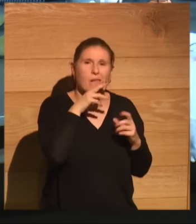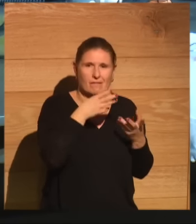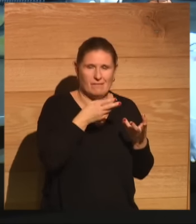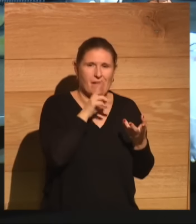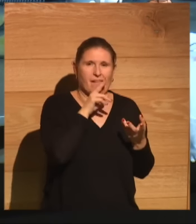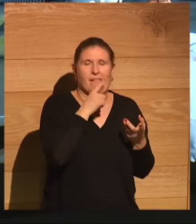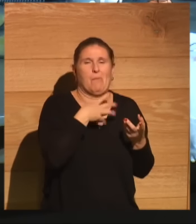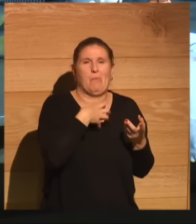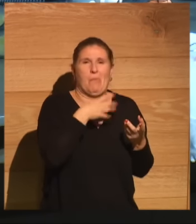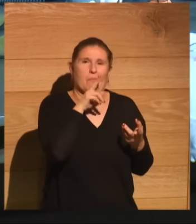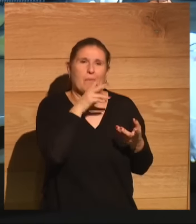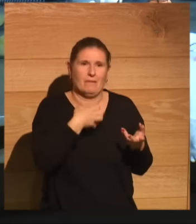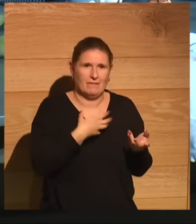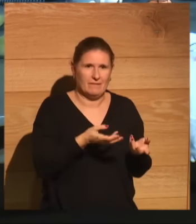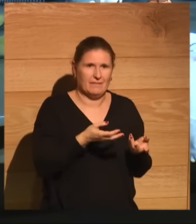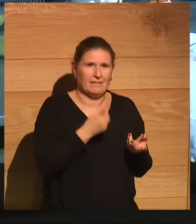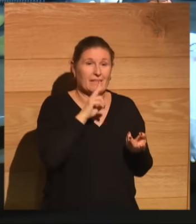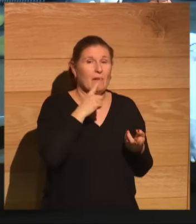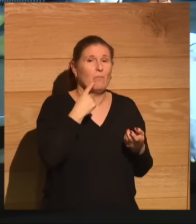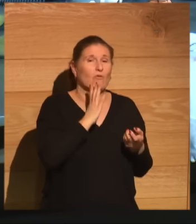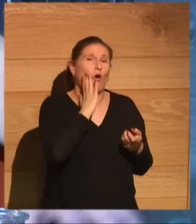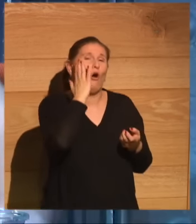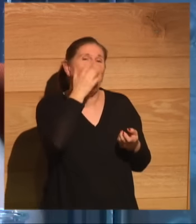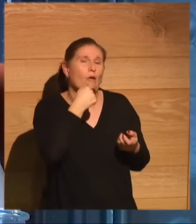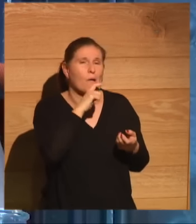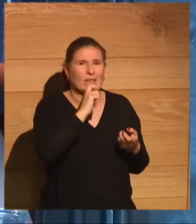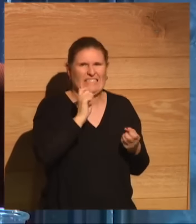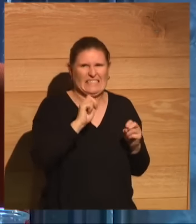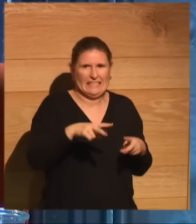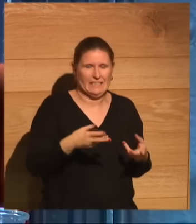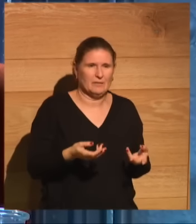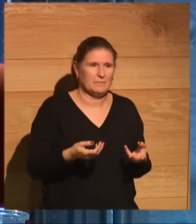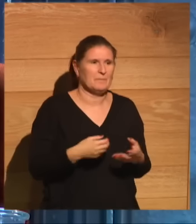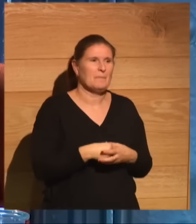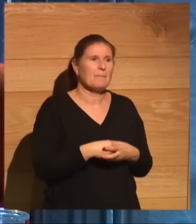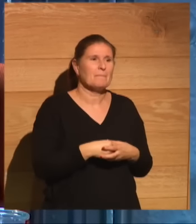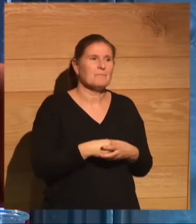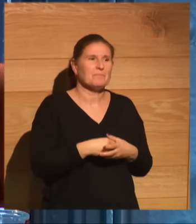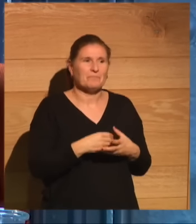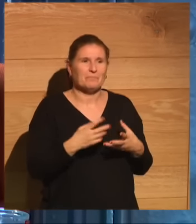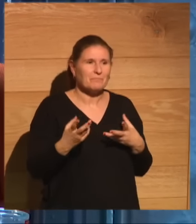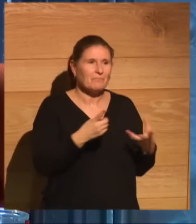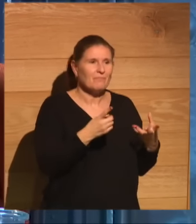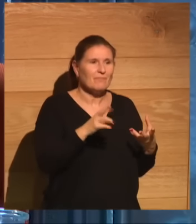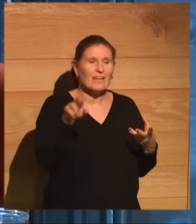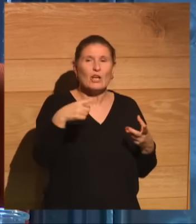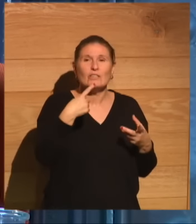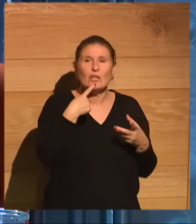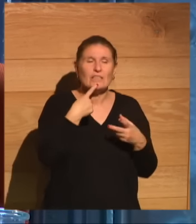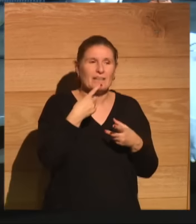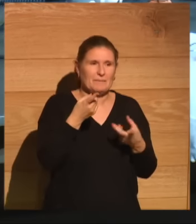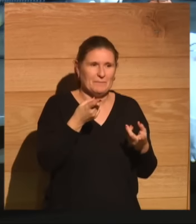Qué drástico eres. Estoy con la anestesia. Pues eso es lo que dice el ratoncito, mira, Pérez con los dientes, que no lo tienes. Lo digo que tengo dos dientes